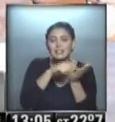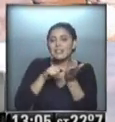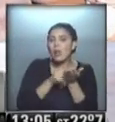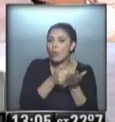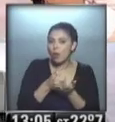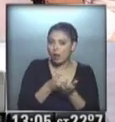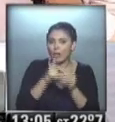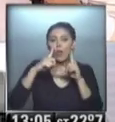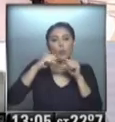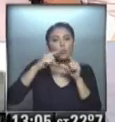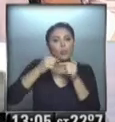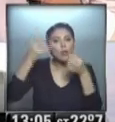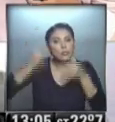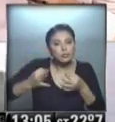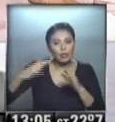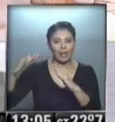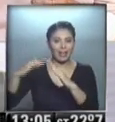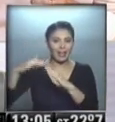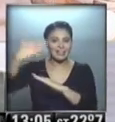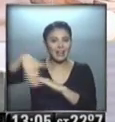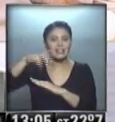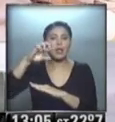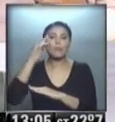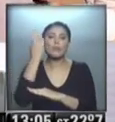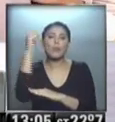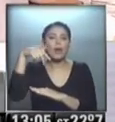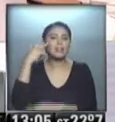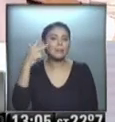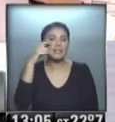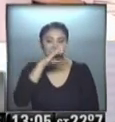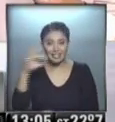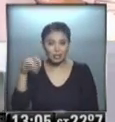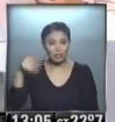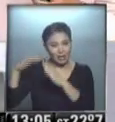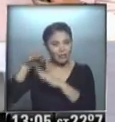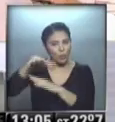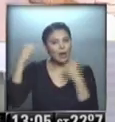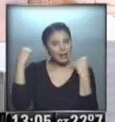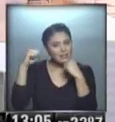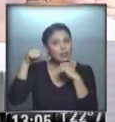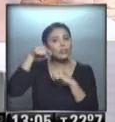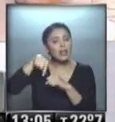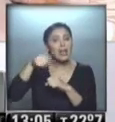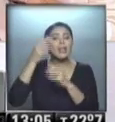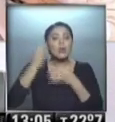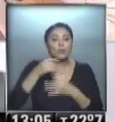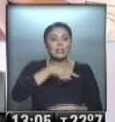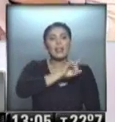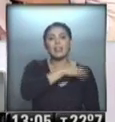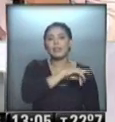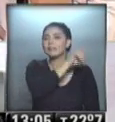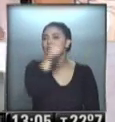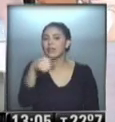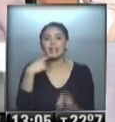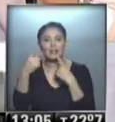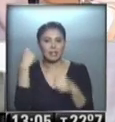número telefónico de la vivienda de la calle Puan al 3700. La vivienda de Caseros, donde había sido citada justamente para una entrevista